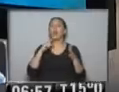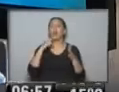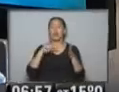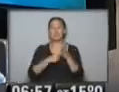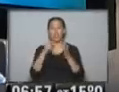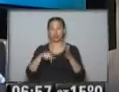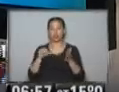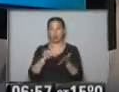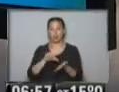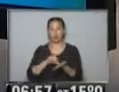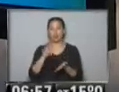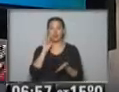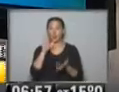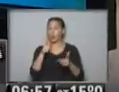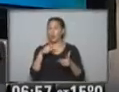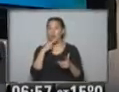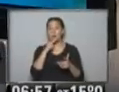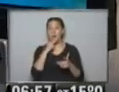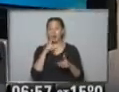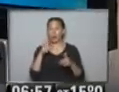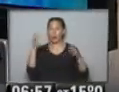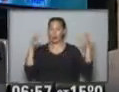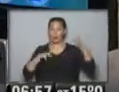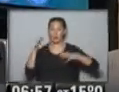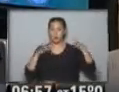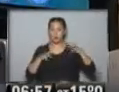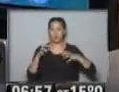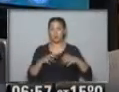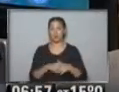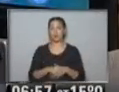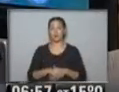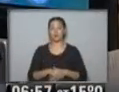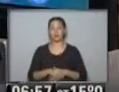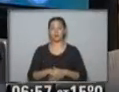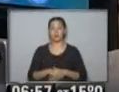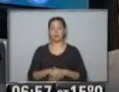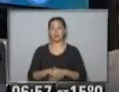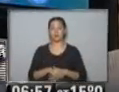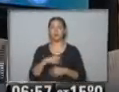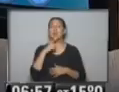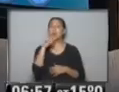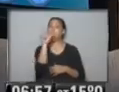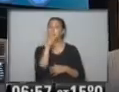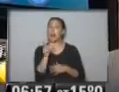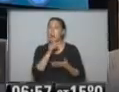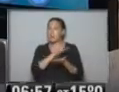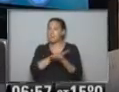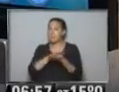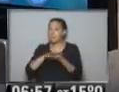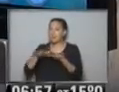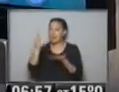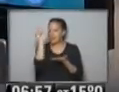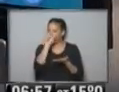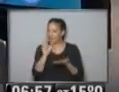patagónica. Vean ustedes, casi no hay verde, casi no hay lluvia. Relintito está el mapa. Limpito el mapa, digo. Limpito, limpito,